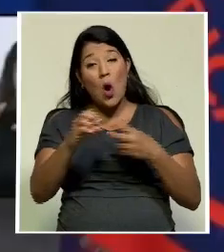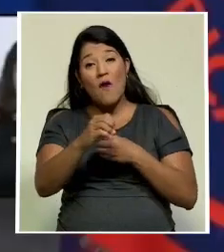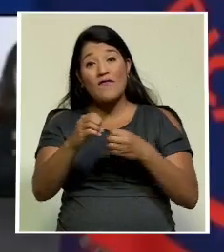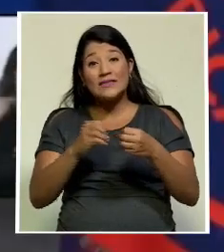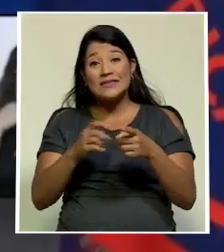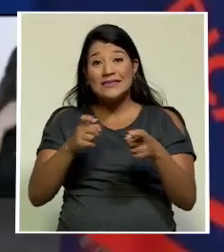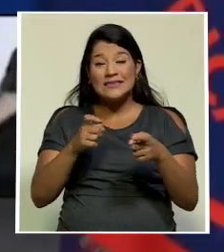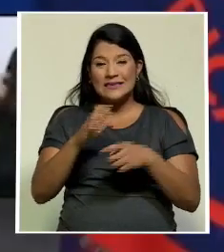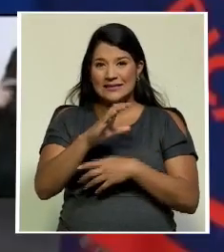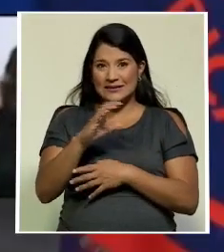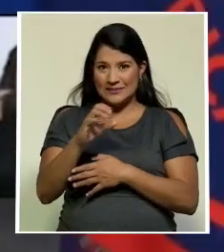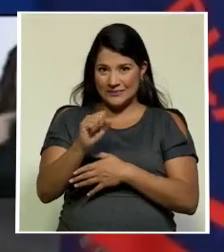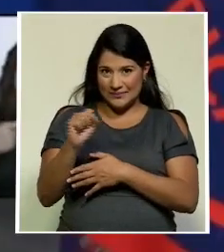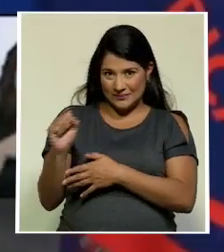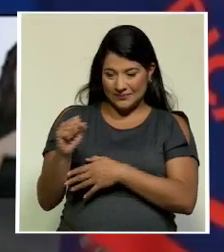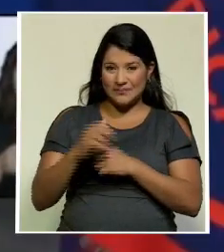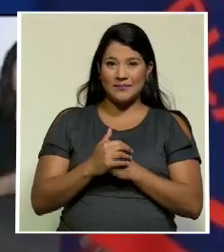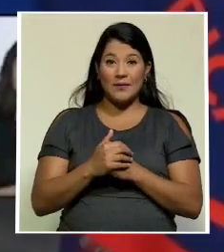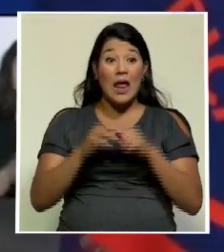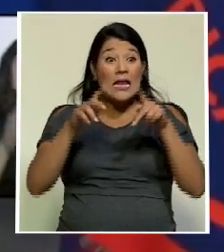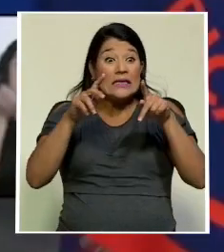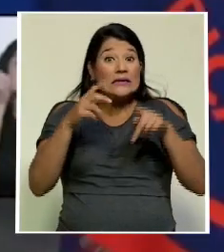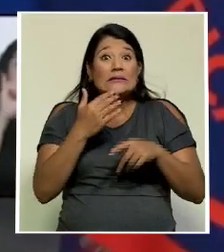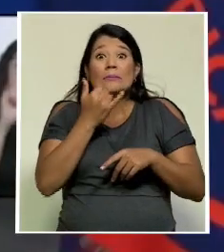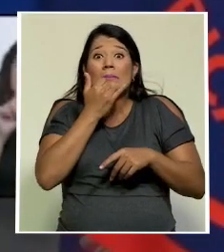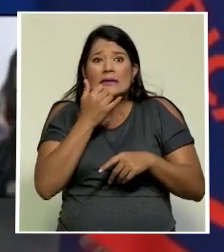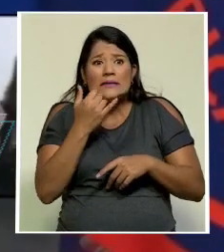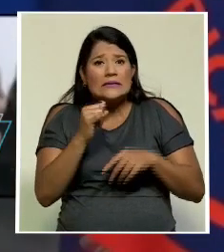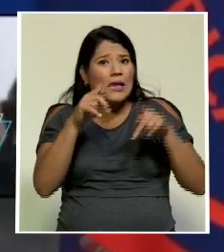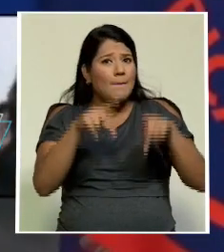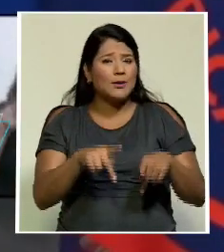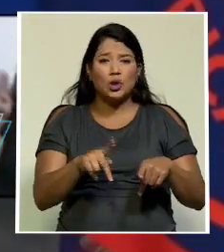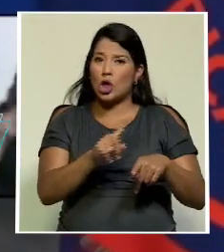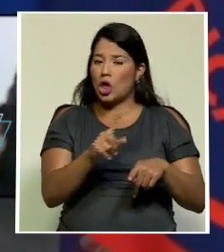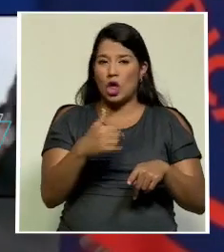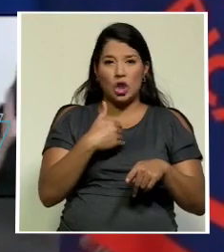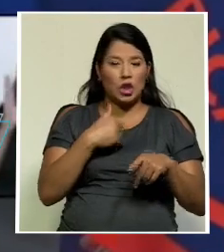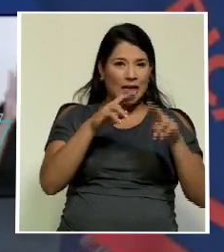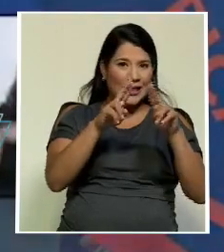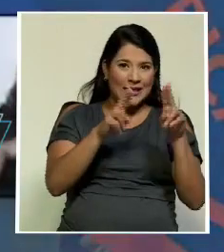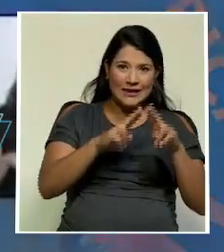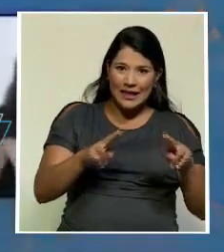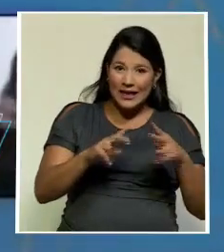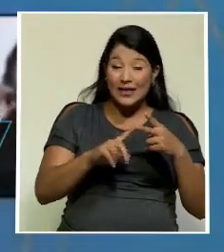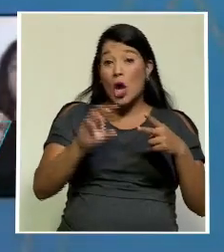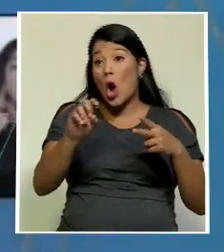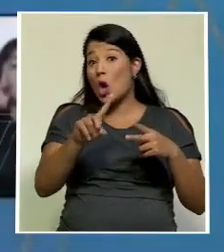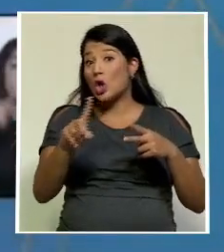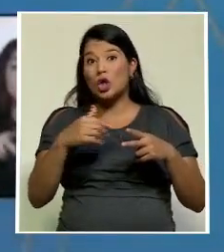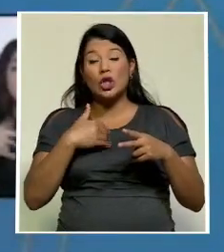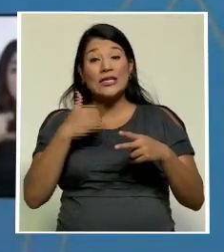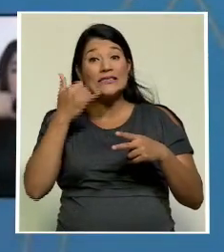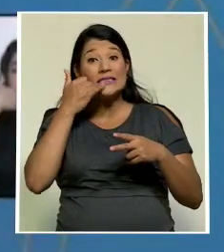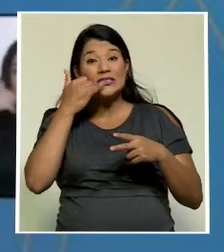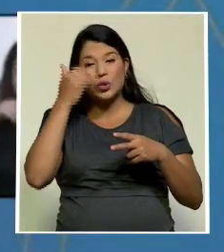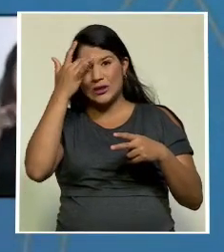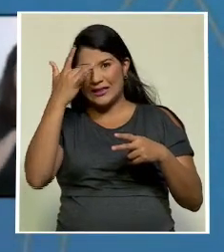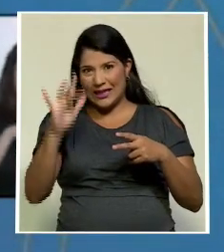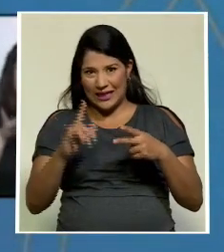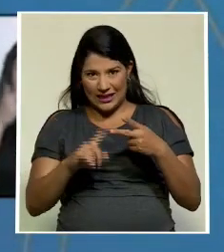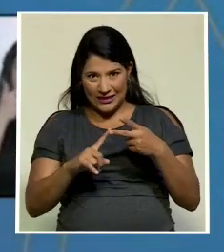Sucede para las personas que no tienen internet o las personas que no cuentan con un celular inteligente.